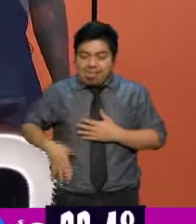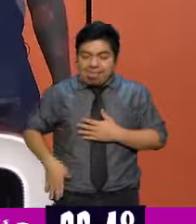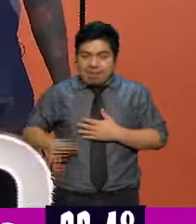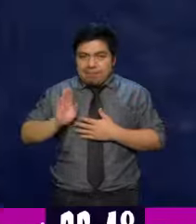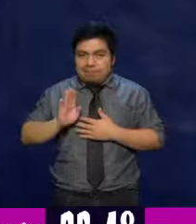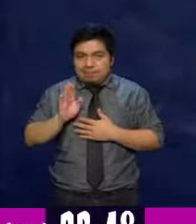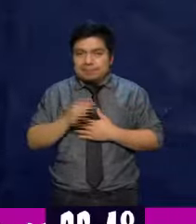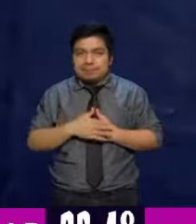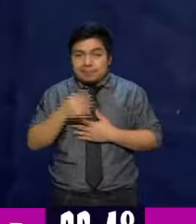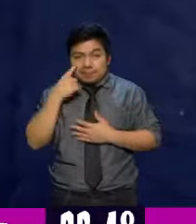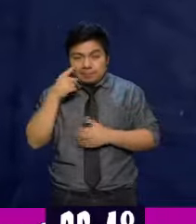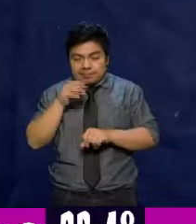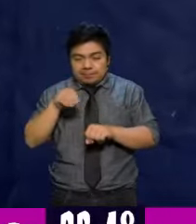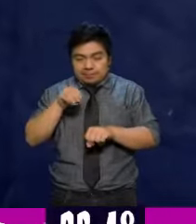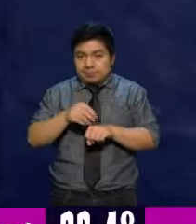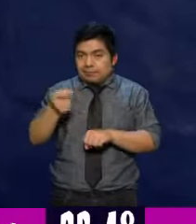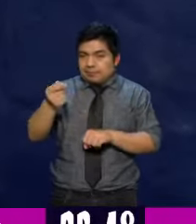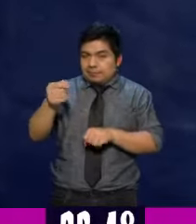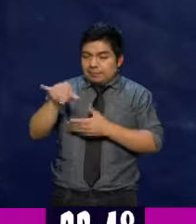Bueno, aquí vamos a agregar un poquito.